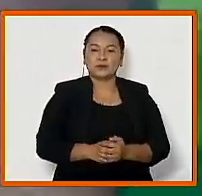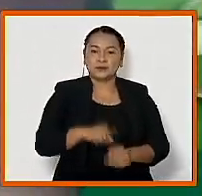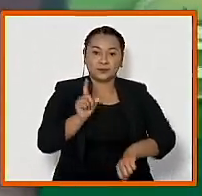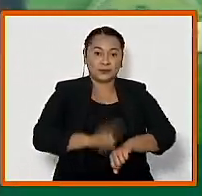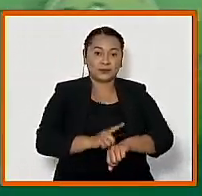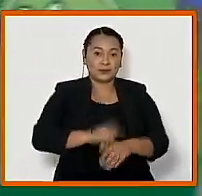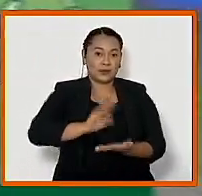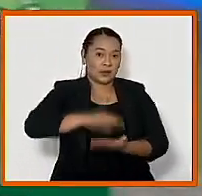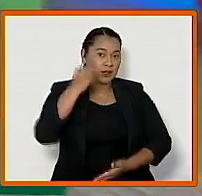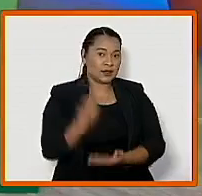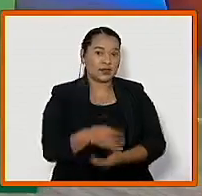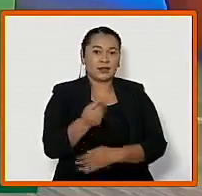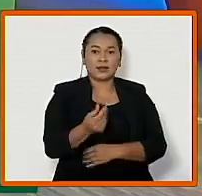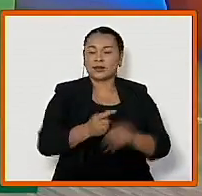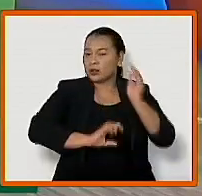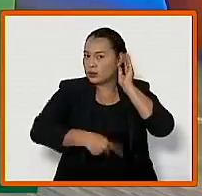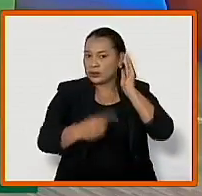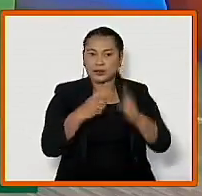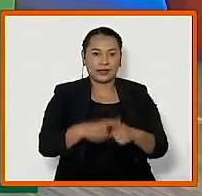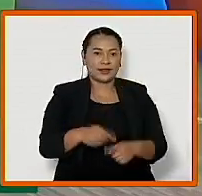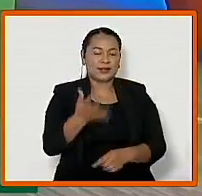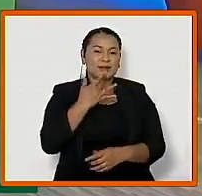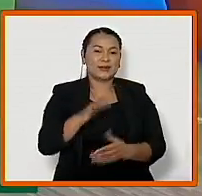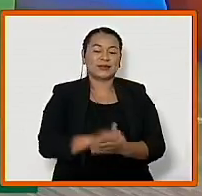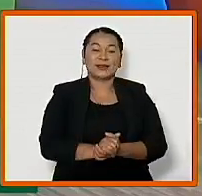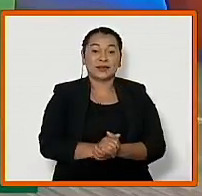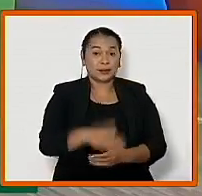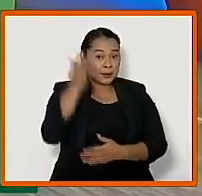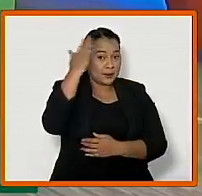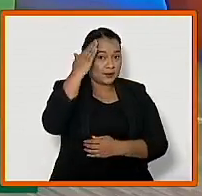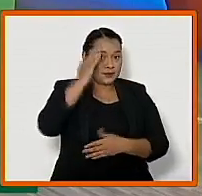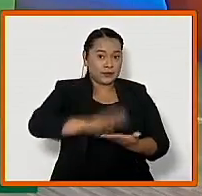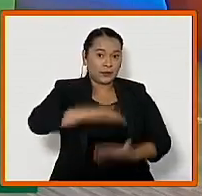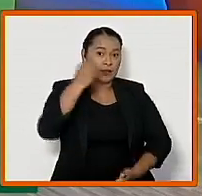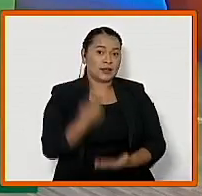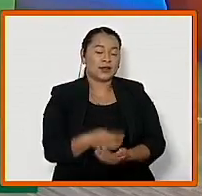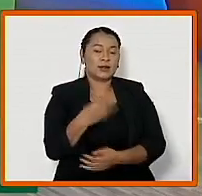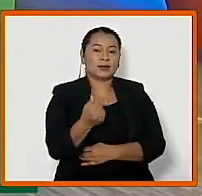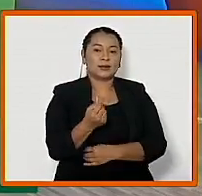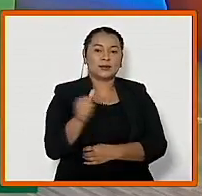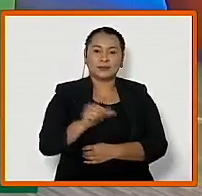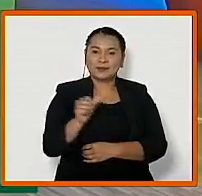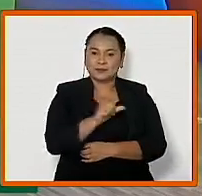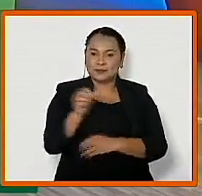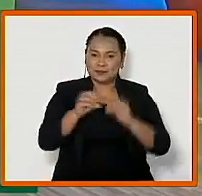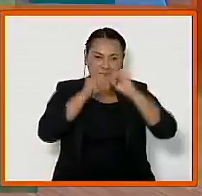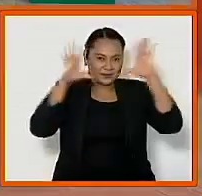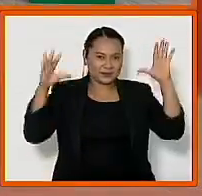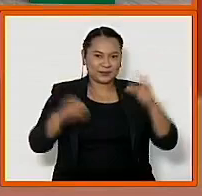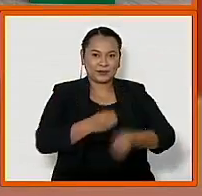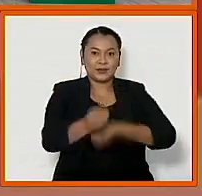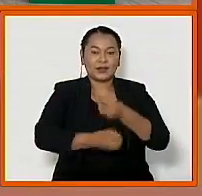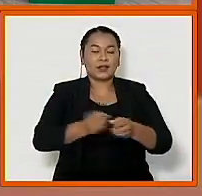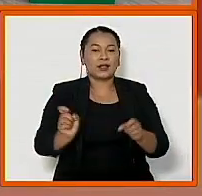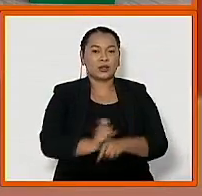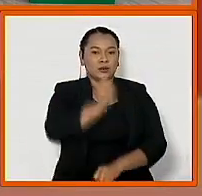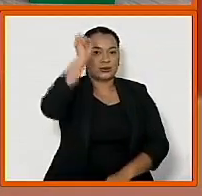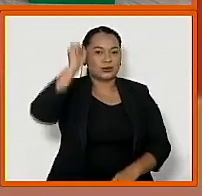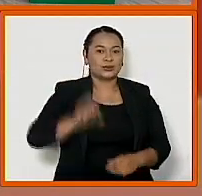MultiX, así que espero que seas ganador en diaria porque vamos a ver por cuánto se multiplica tu premio en esta mañana. Y la esfera afortunada es...